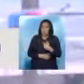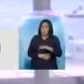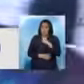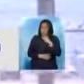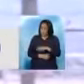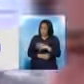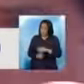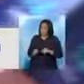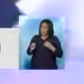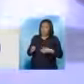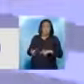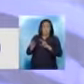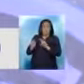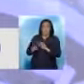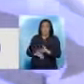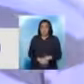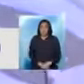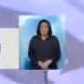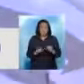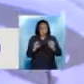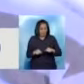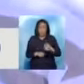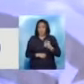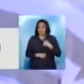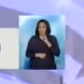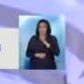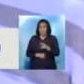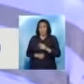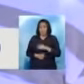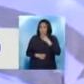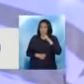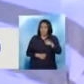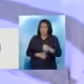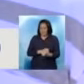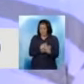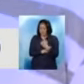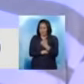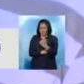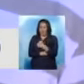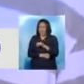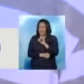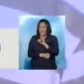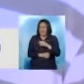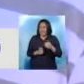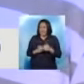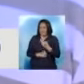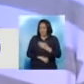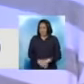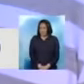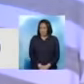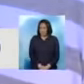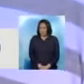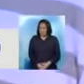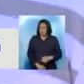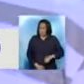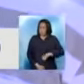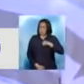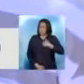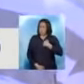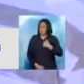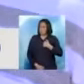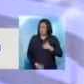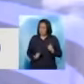oro. Sí, yo diría una mujer de acero, ¿no? Y orgulloso